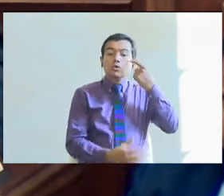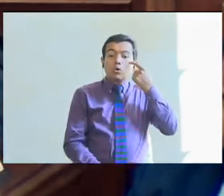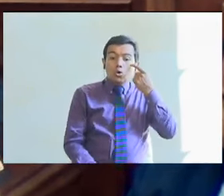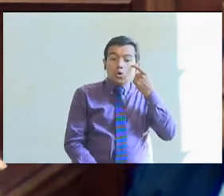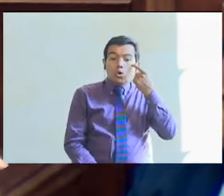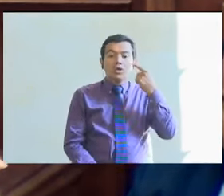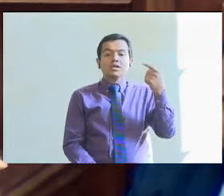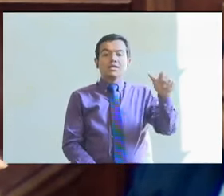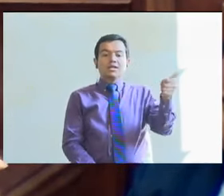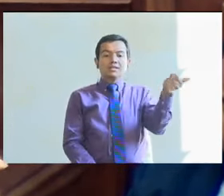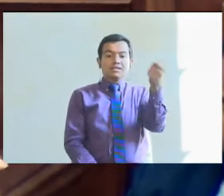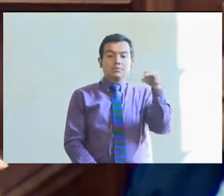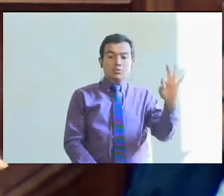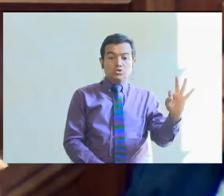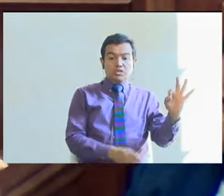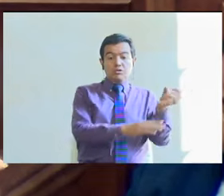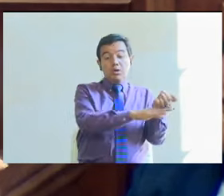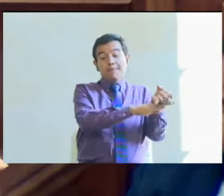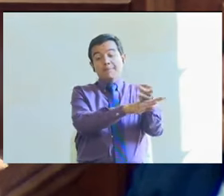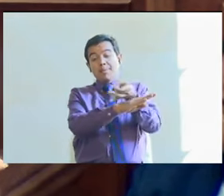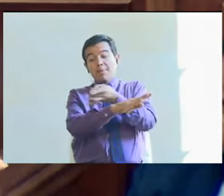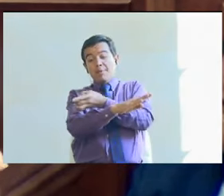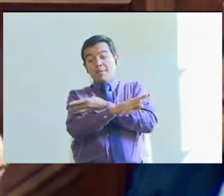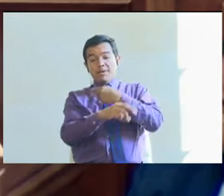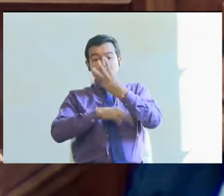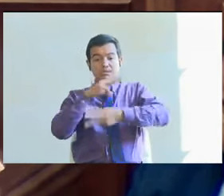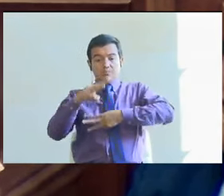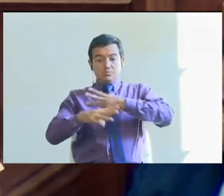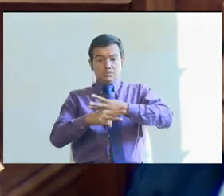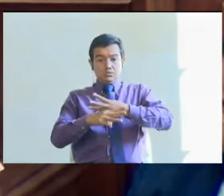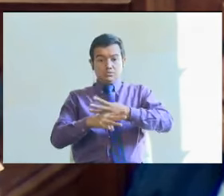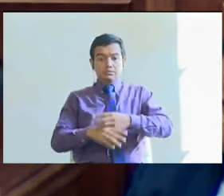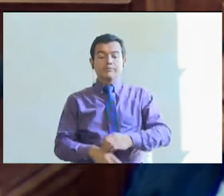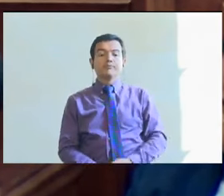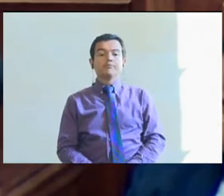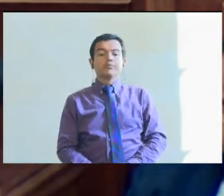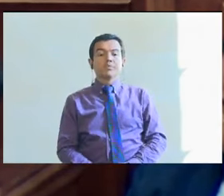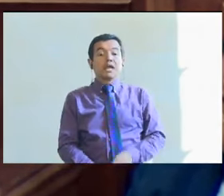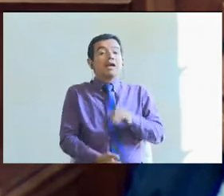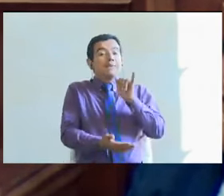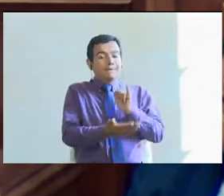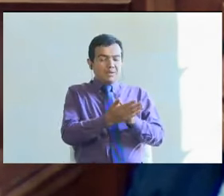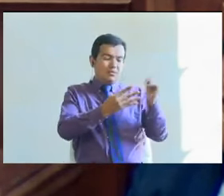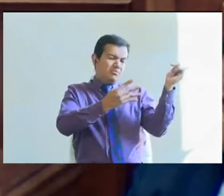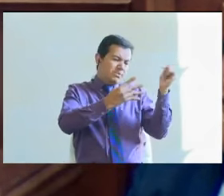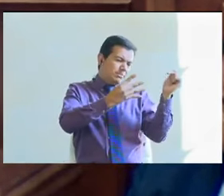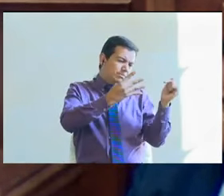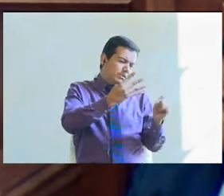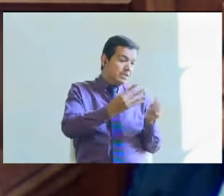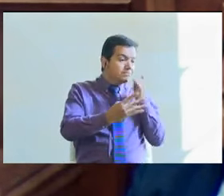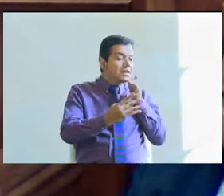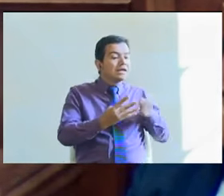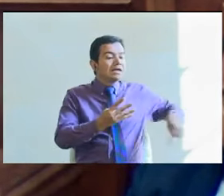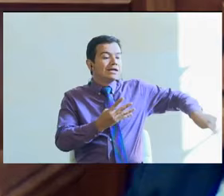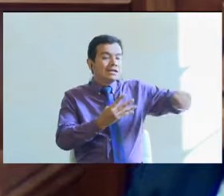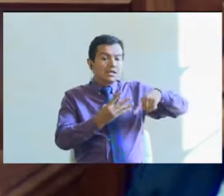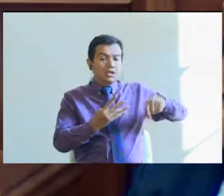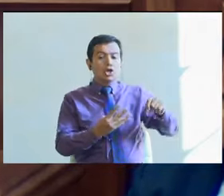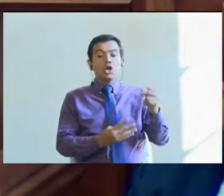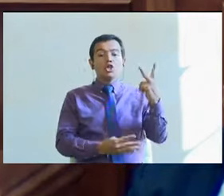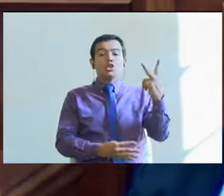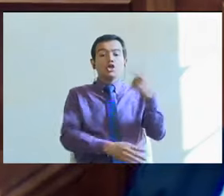para 2018 se proyecta más de 2000% todo esto ha hecho que 2 millones y medio de venezolanos tengan que